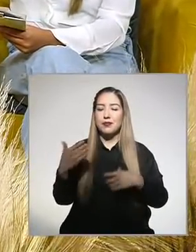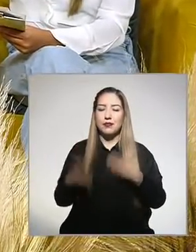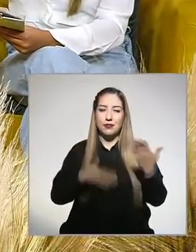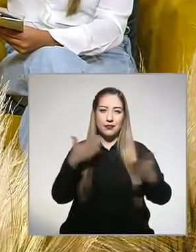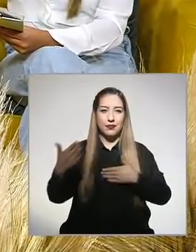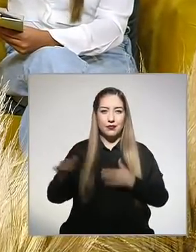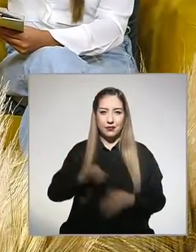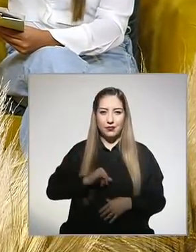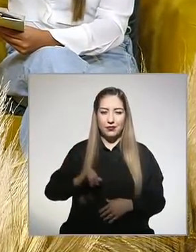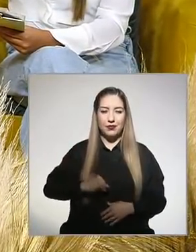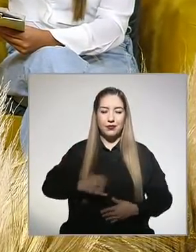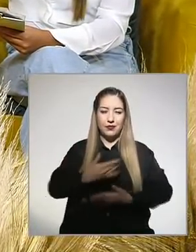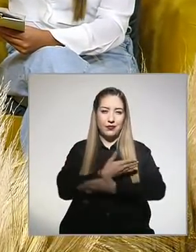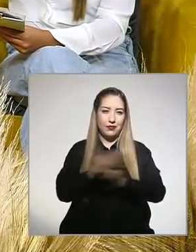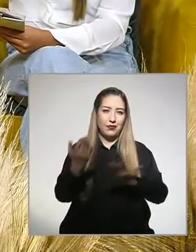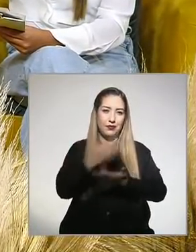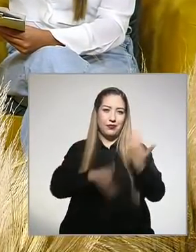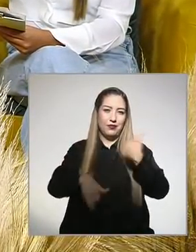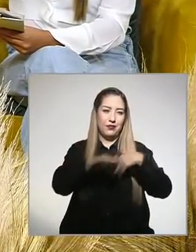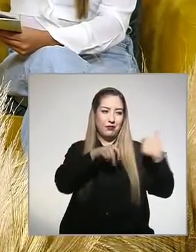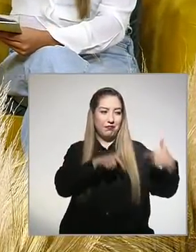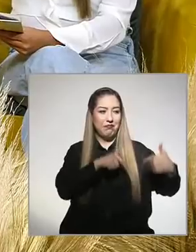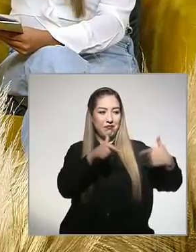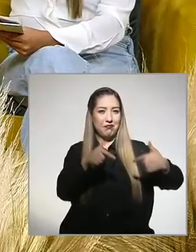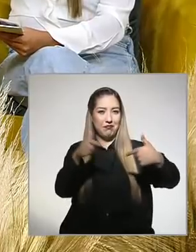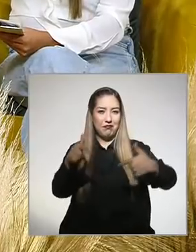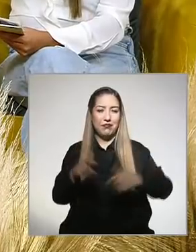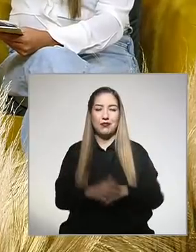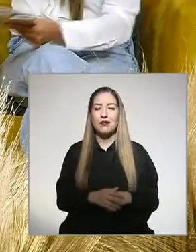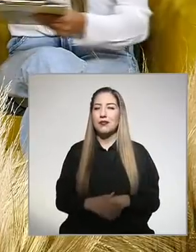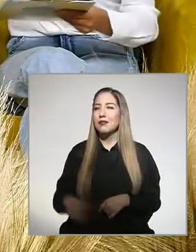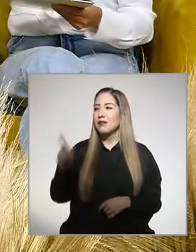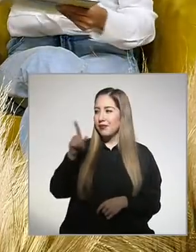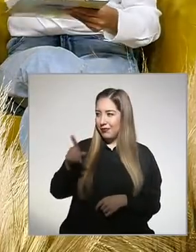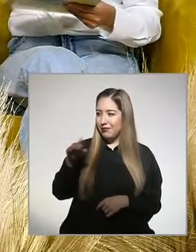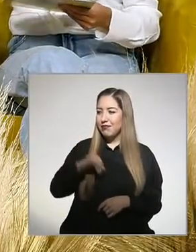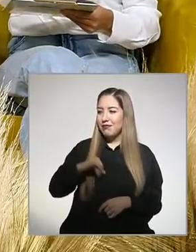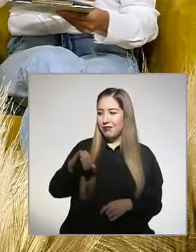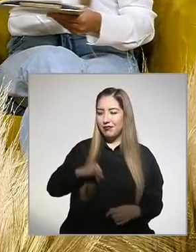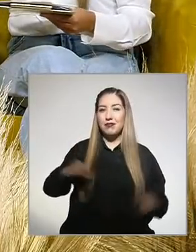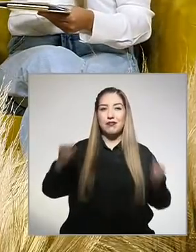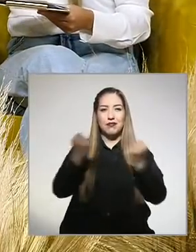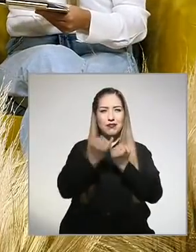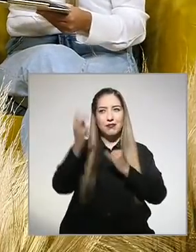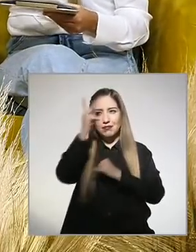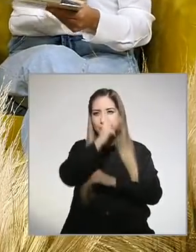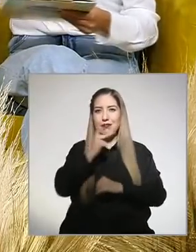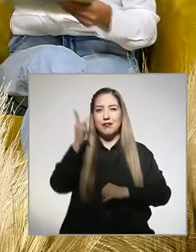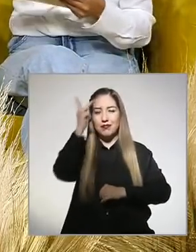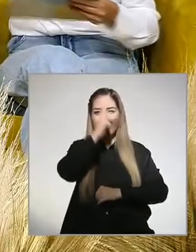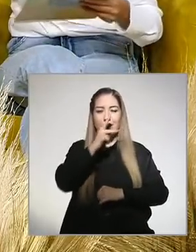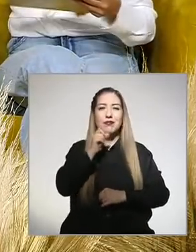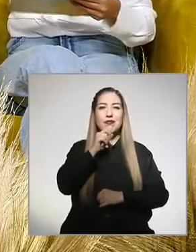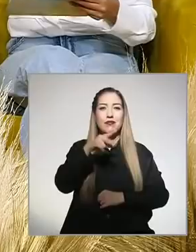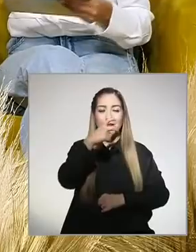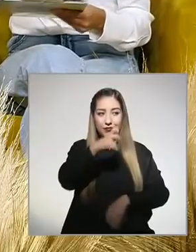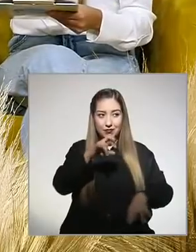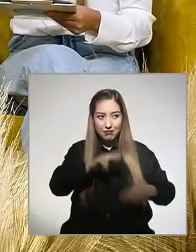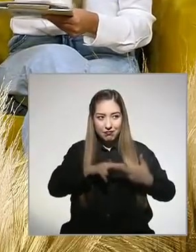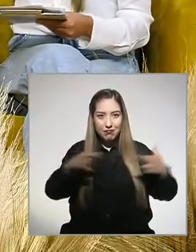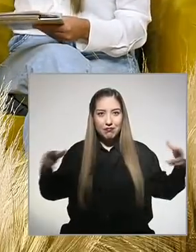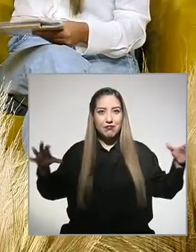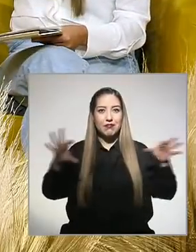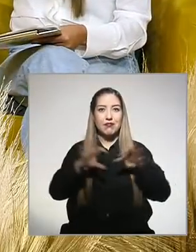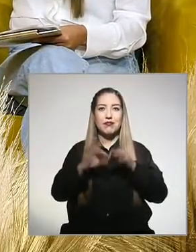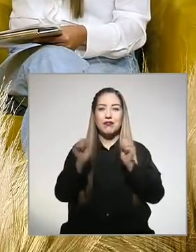los millennials, centennials y todas las generaciones que hay, ¿no? Y va a ser muy interesante también esta parte psicológica y también de repente esta relación que puede haber con el